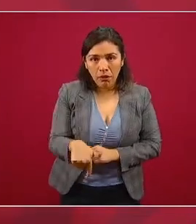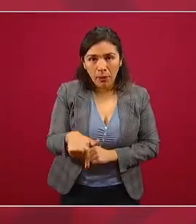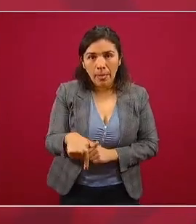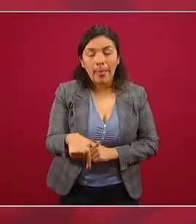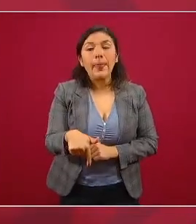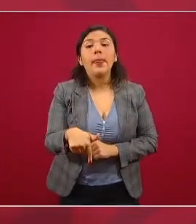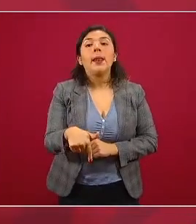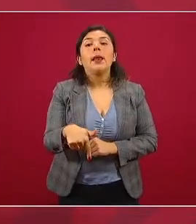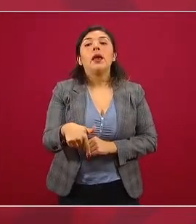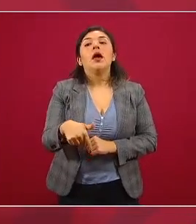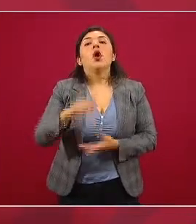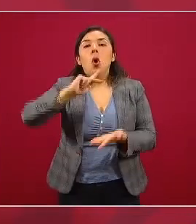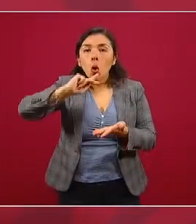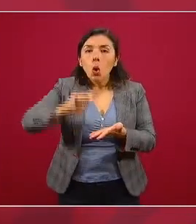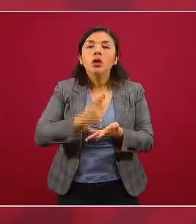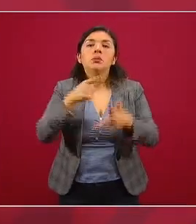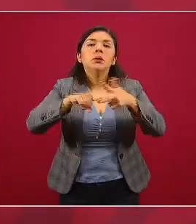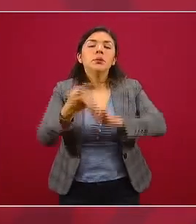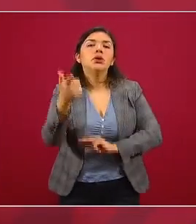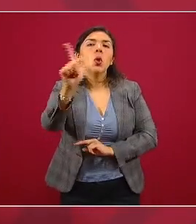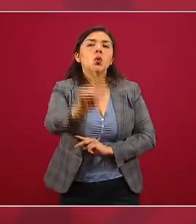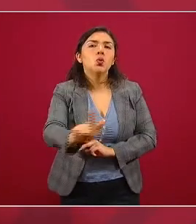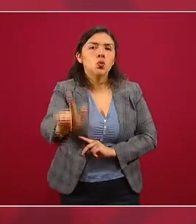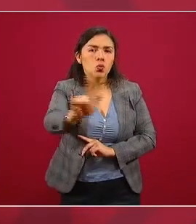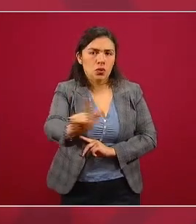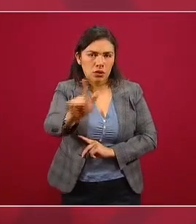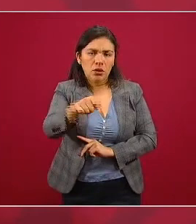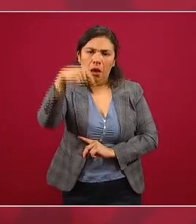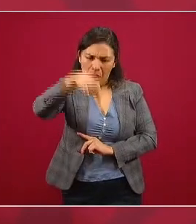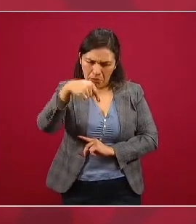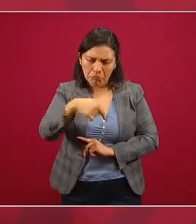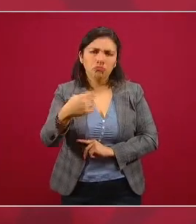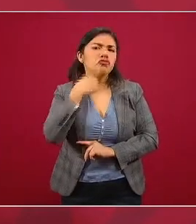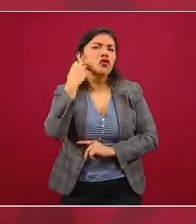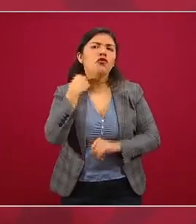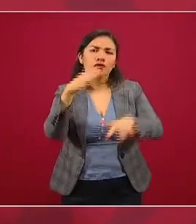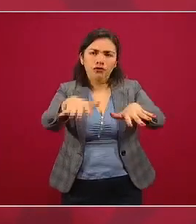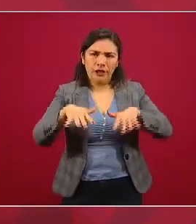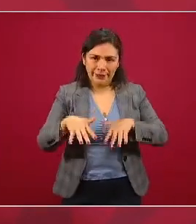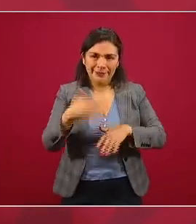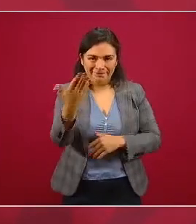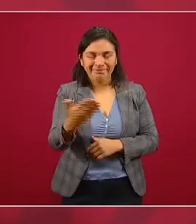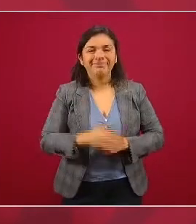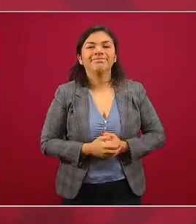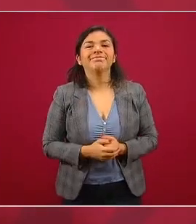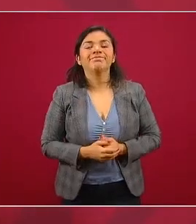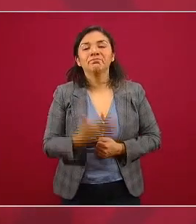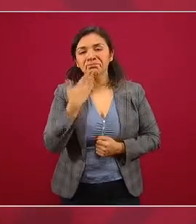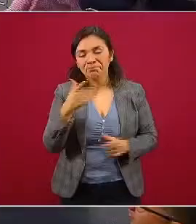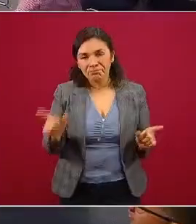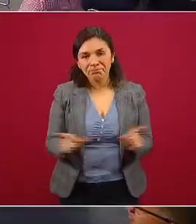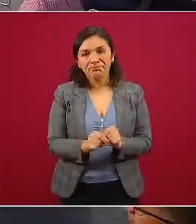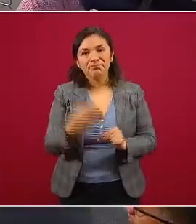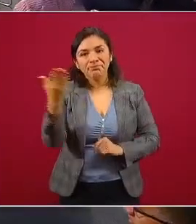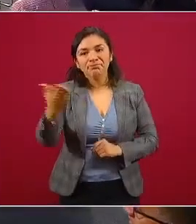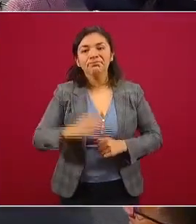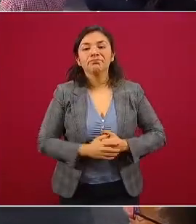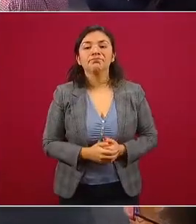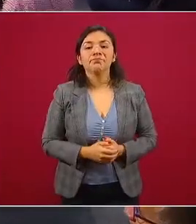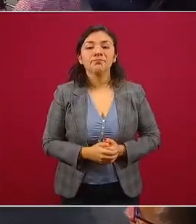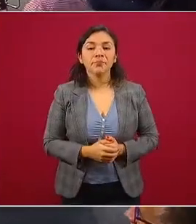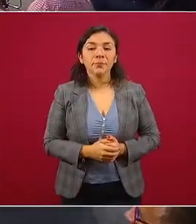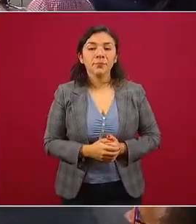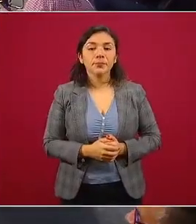y de nuevo el lunes nos encontramos aquí. Muy bien, quedamos.